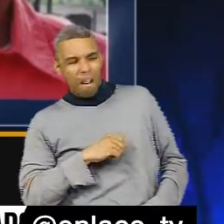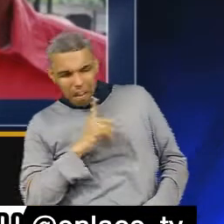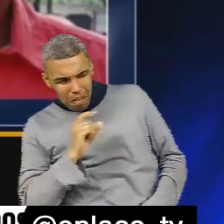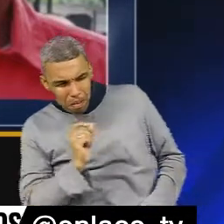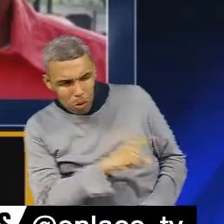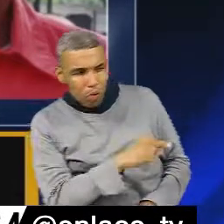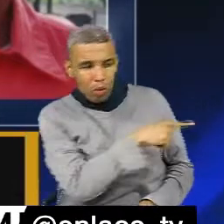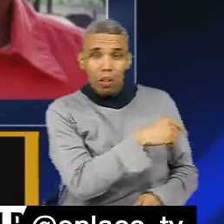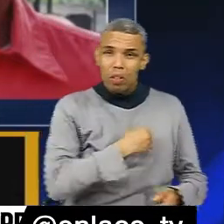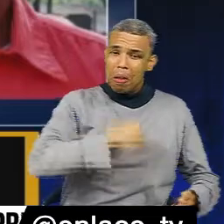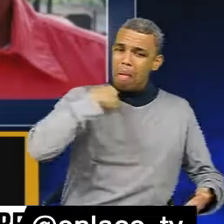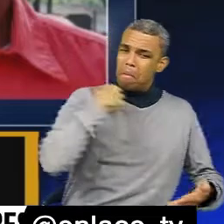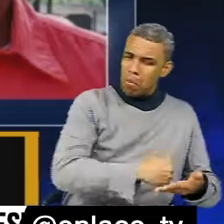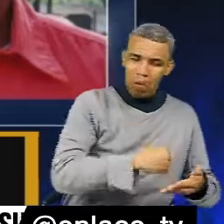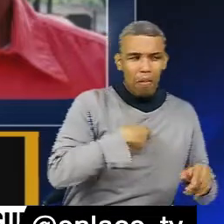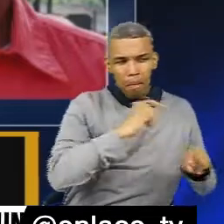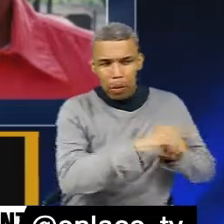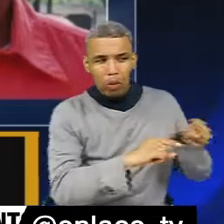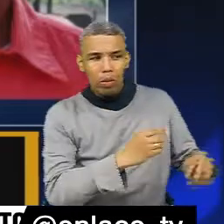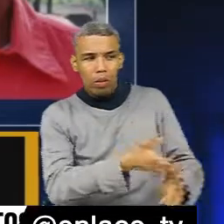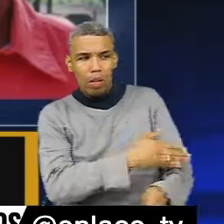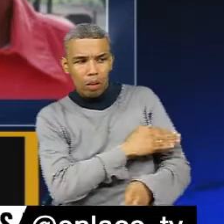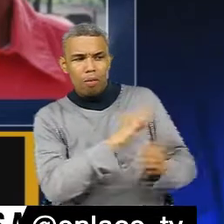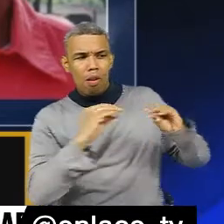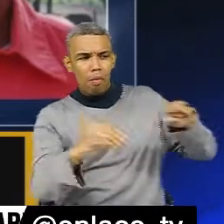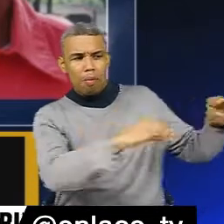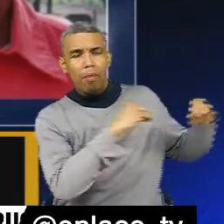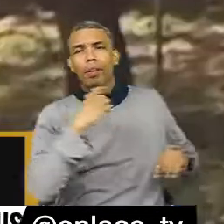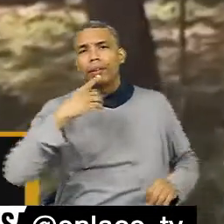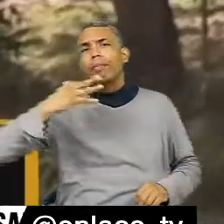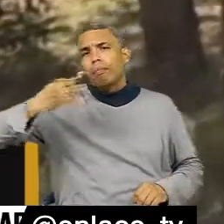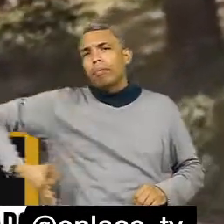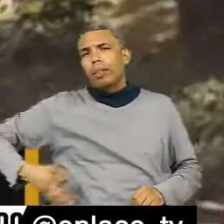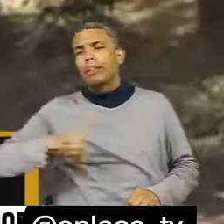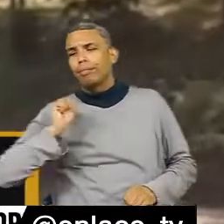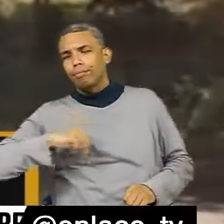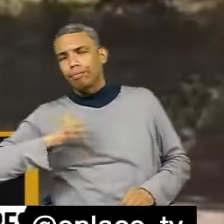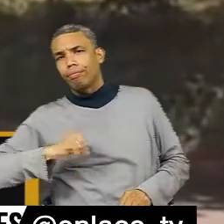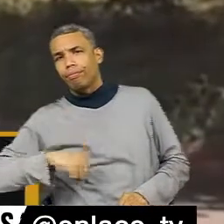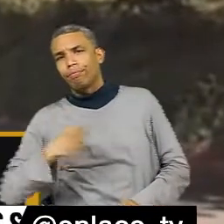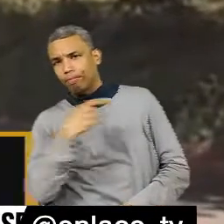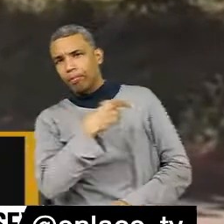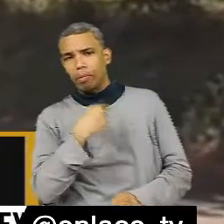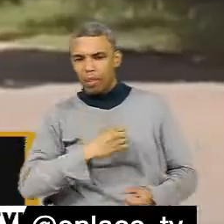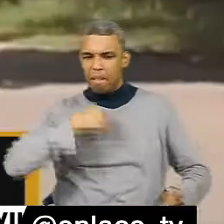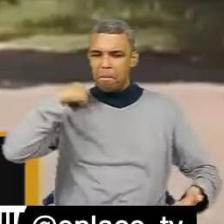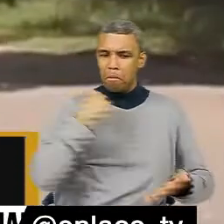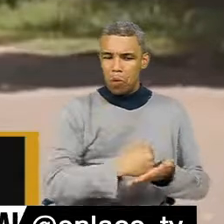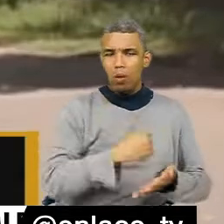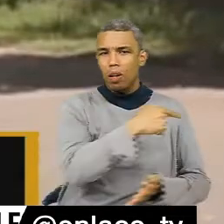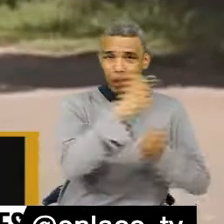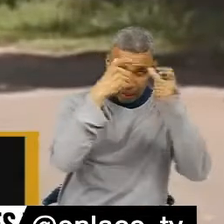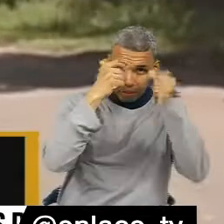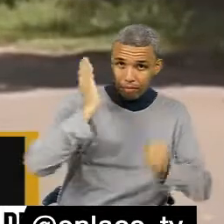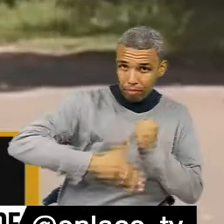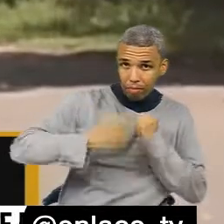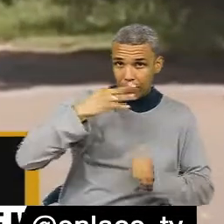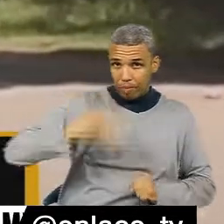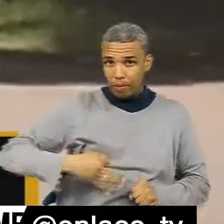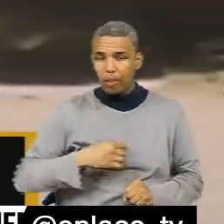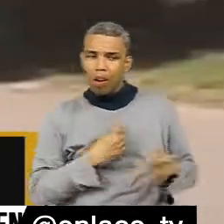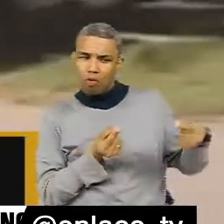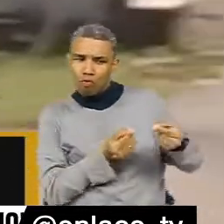efectivamente en la noche anterior habían matado un semoviente. A pesar de las dificultades que se denuncian, los administradores anuncian una planta de